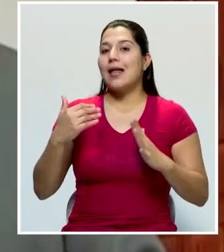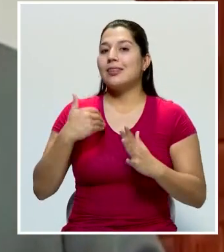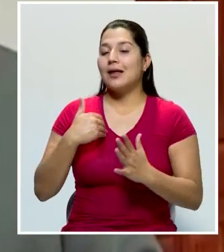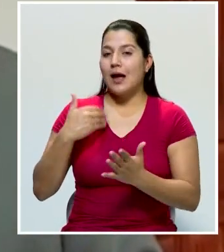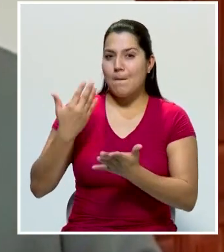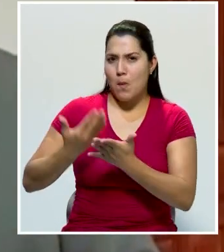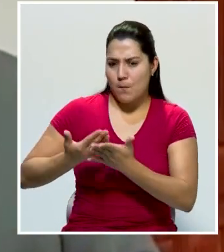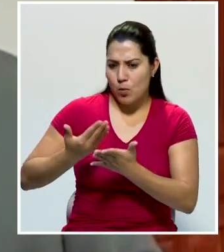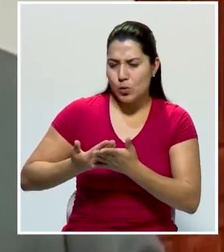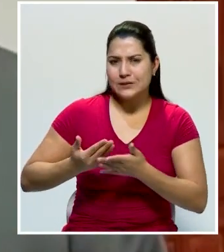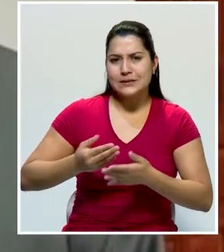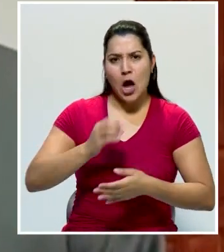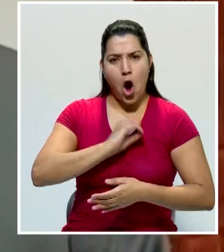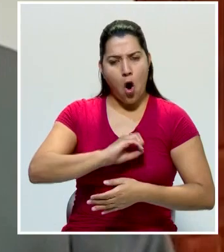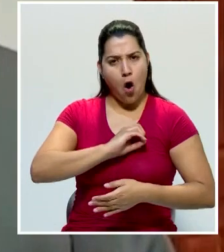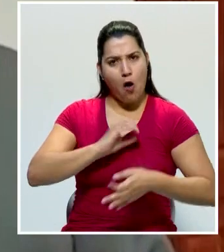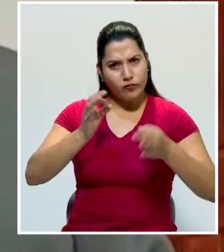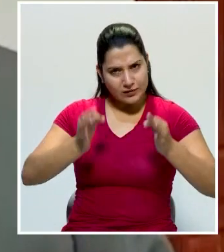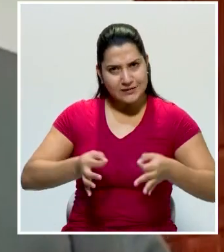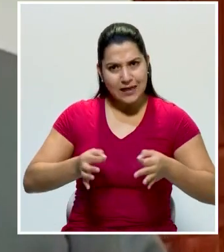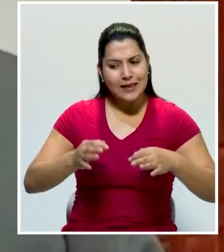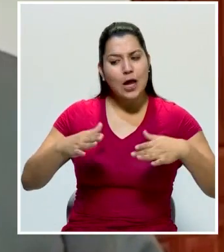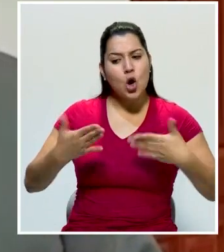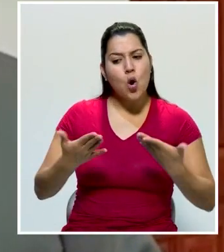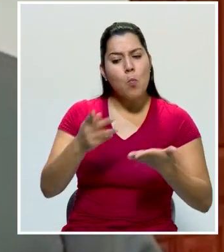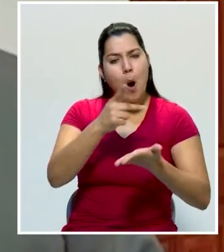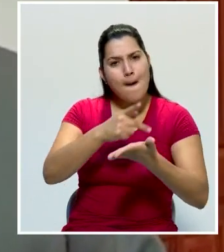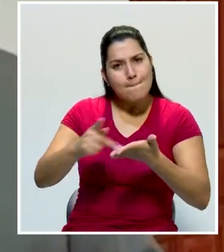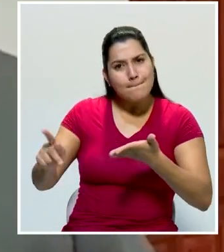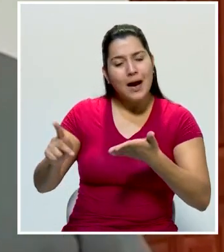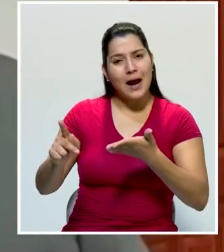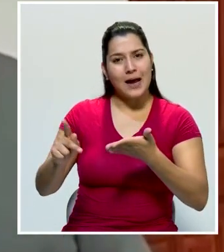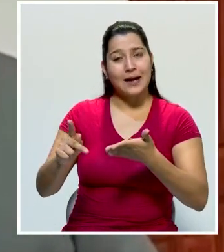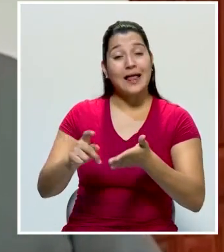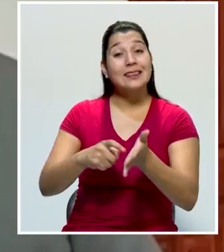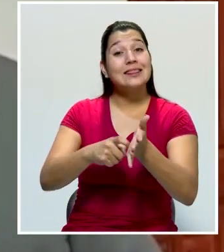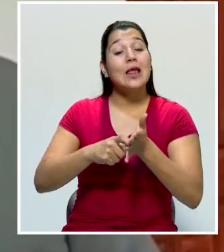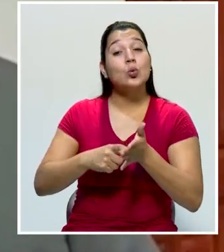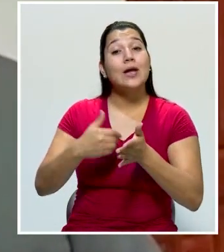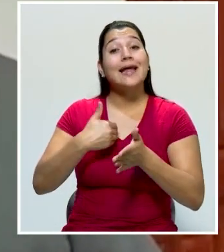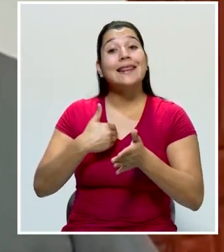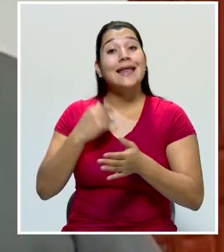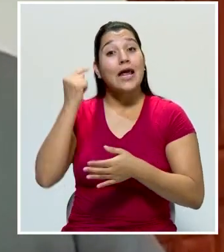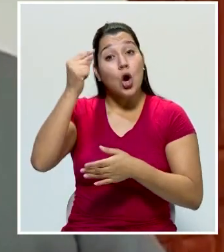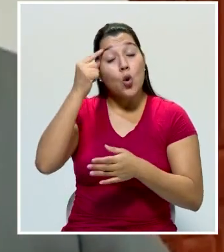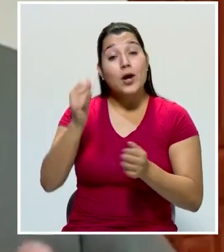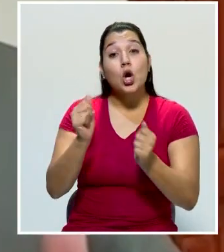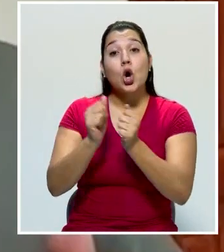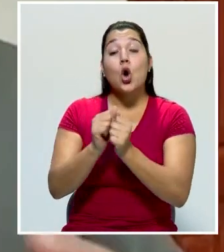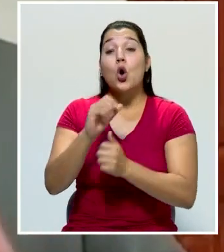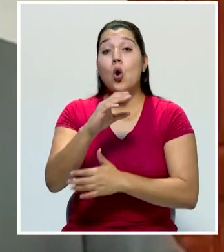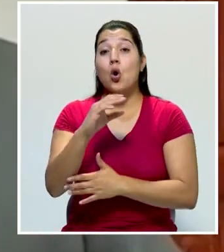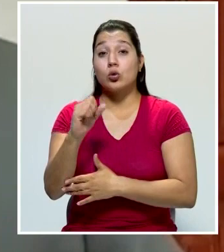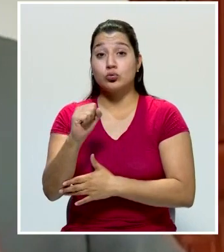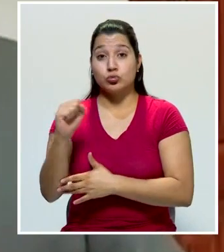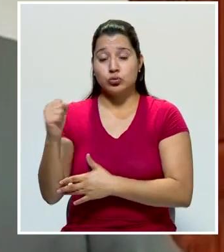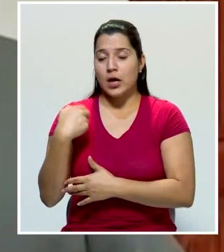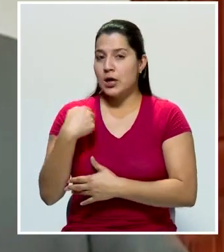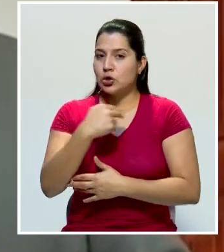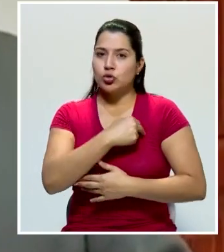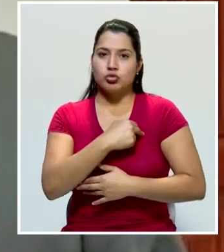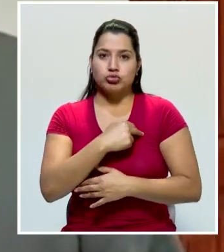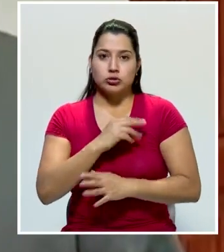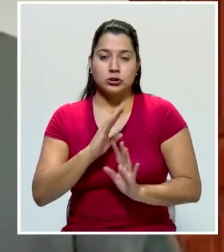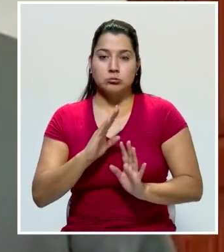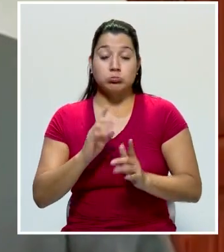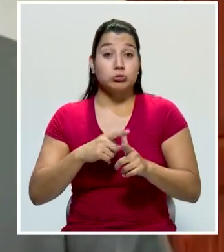propuesta oficial de plan de pagos con la Caja Costarricense de Seguro Social, la fracción del Partido Unidad estará proponiendo porcentajes importantes por